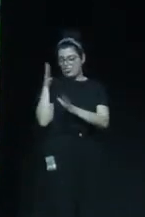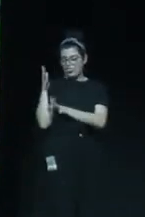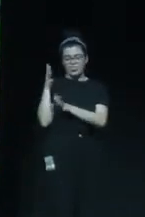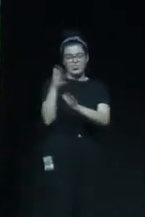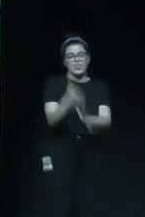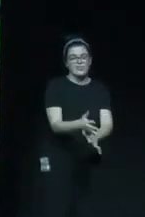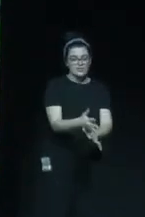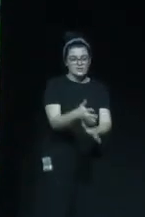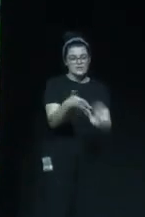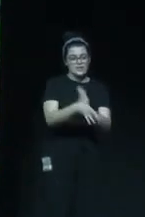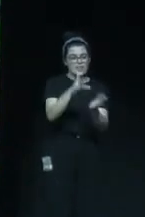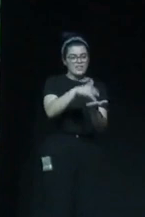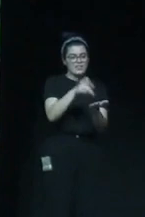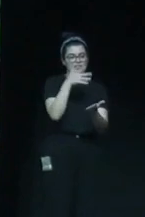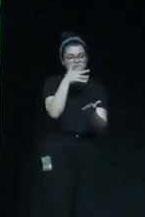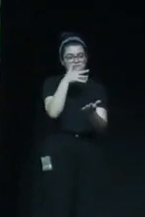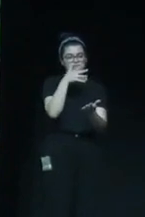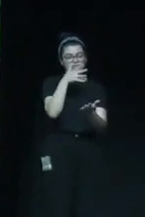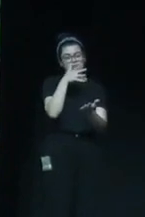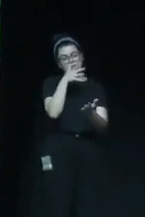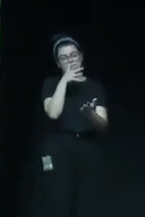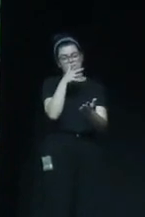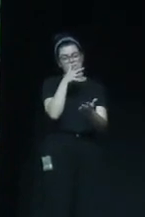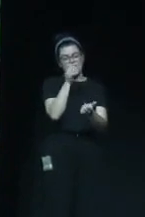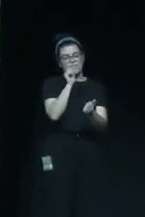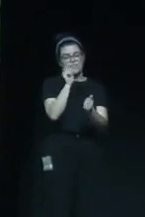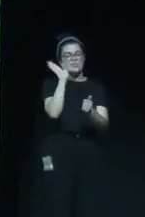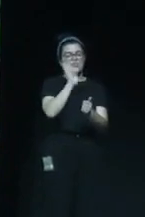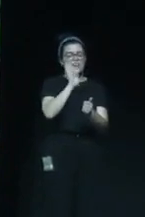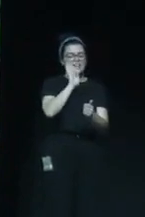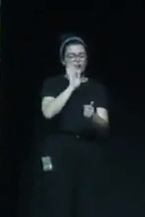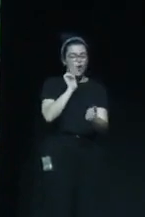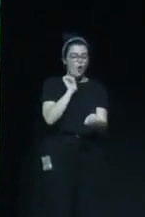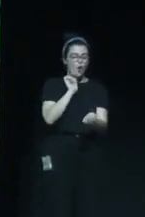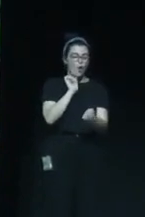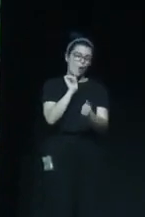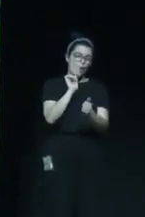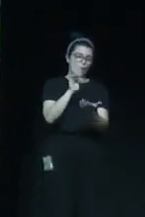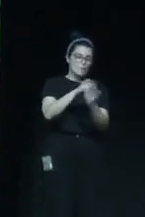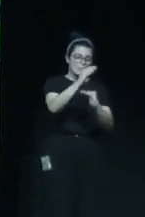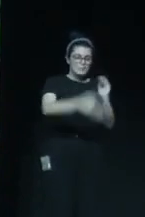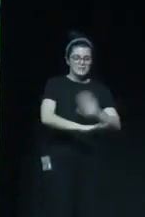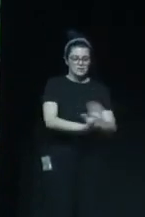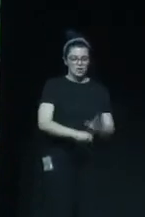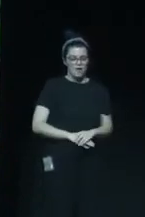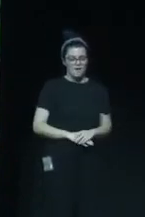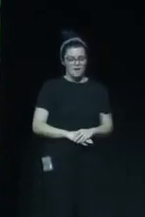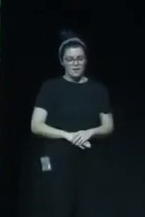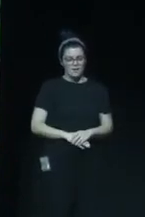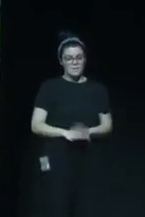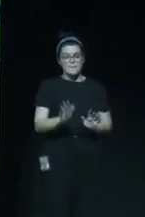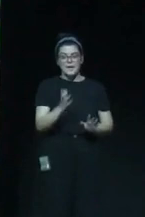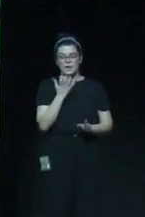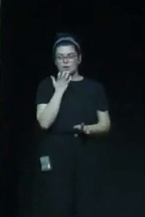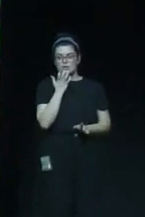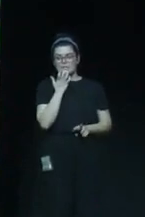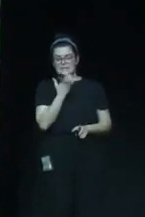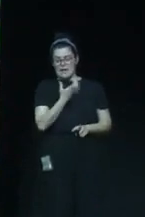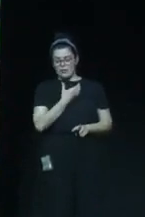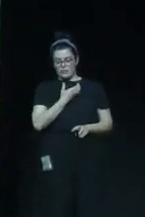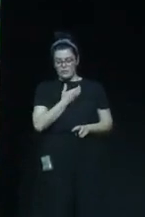prescrito. Pero claro, si hubiéramos tenido un ayuntamiento que hubiera sido de otro cariz